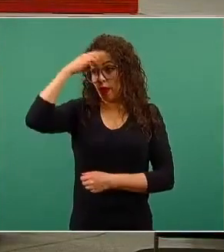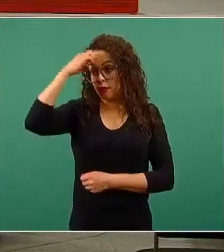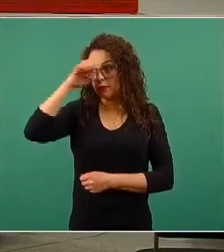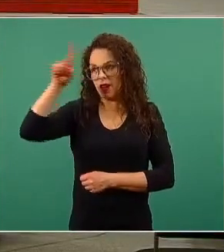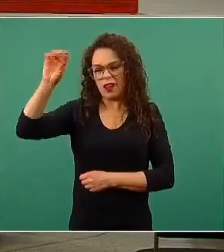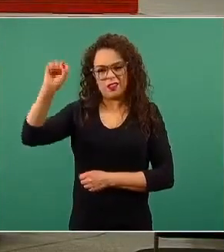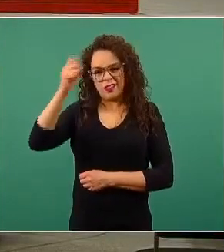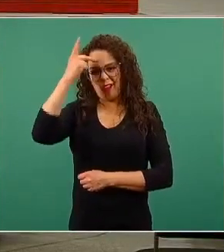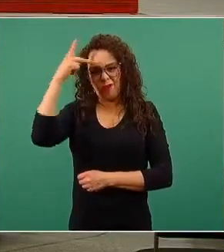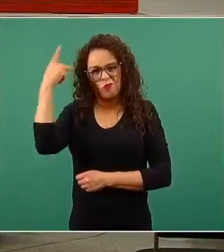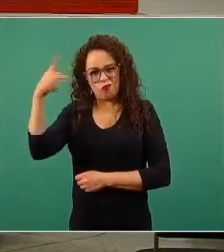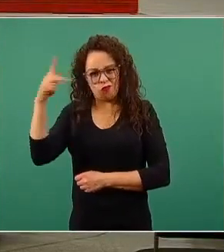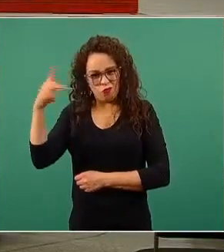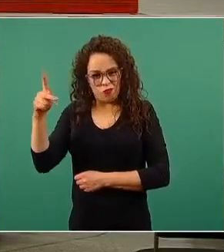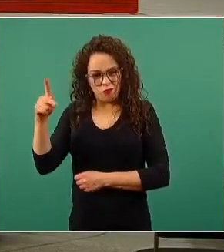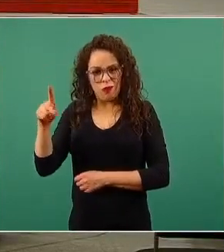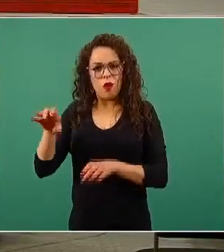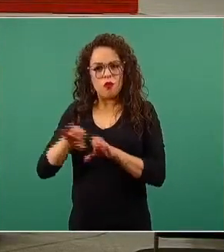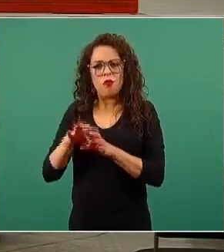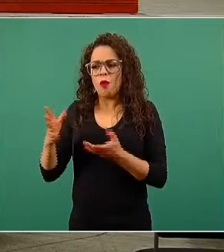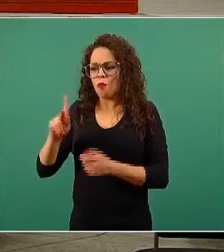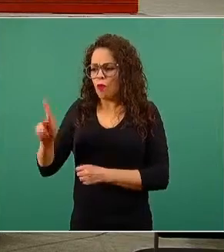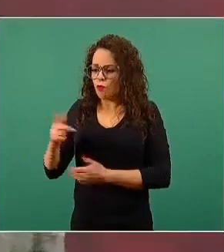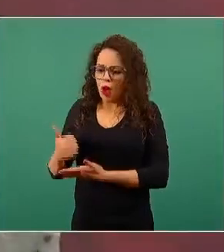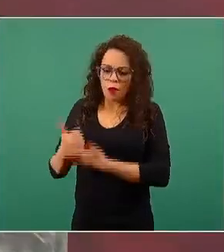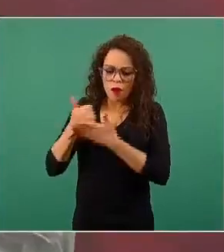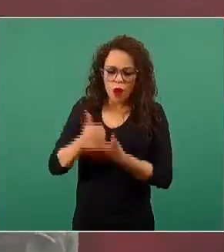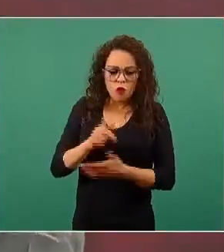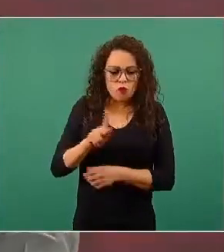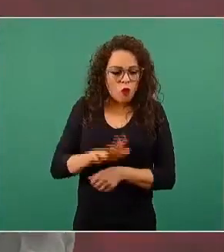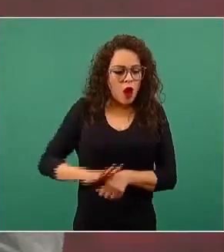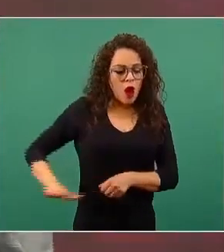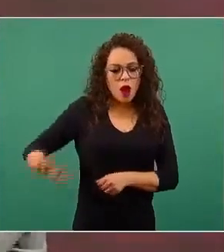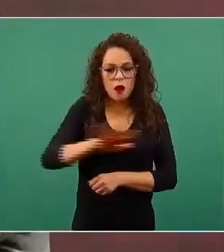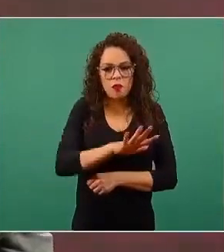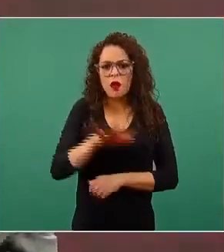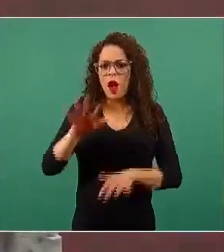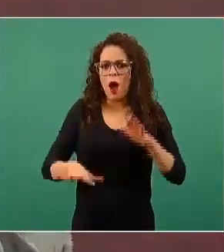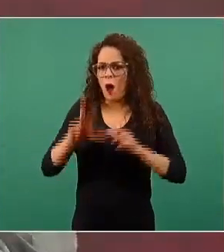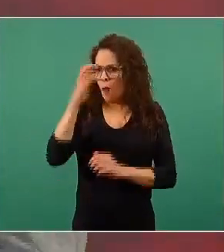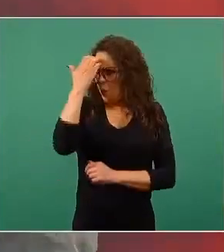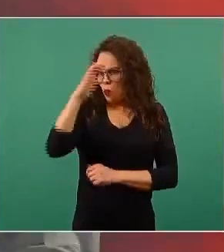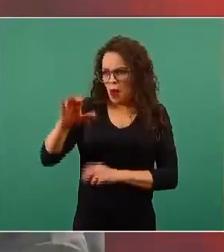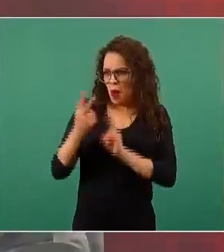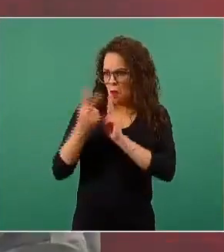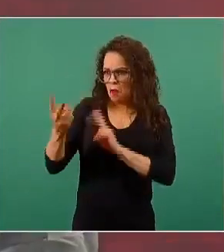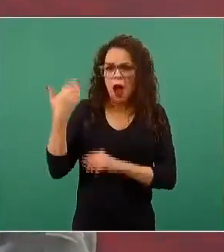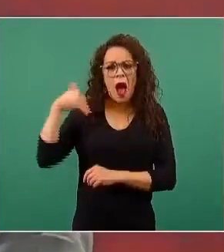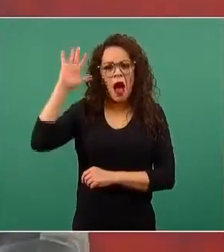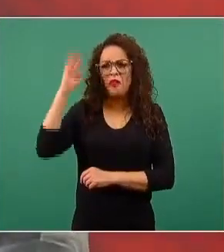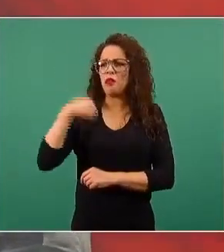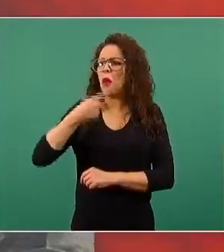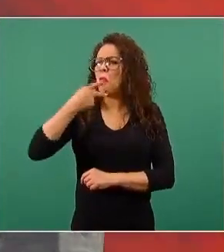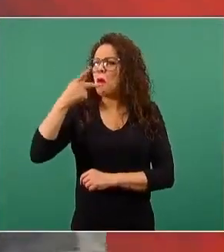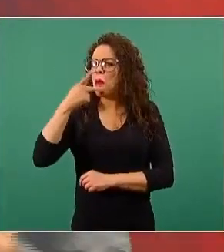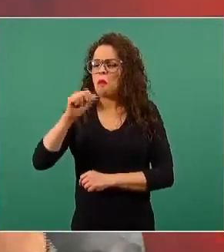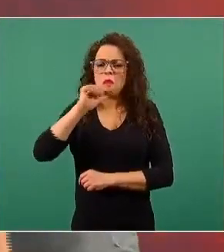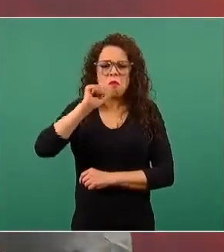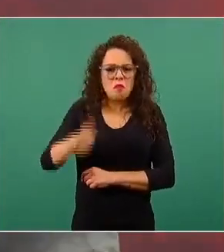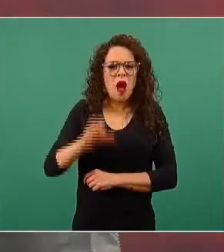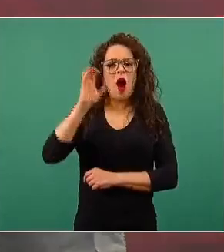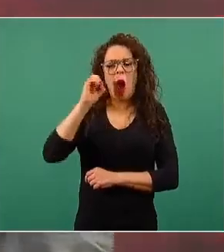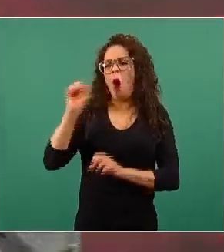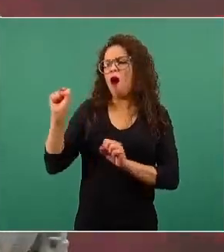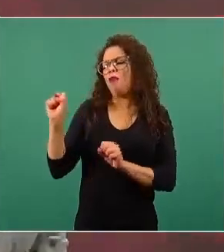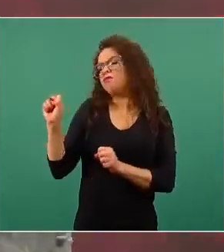cómo el pueblo ayuda al pueblo. Hay personas que sin conocer al vecino, a lo mejor no le hablaban, a lo mejor estaban disgustados,